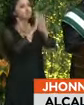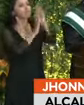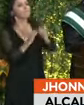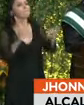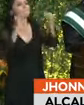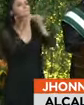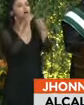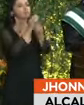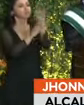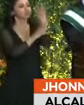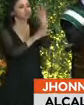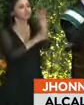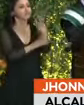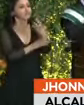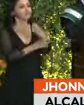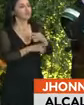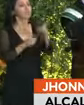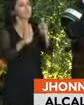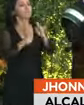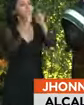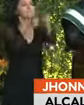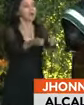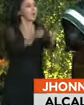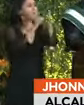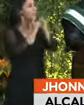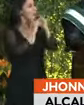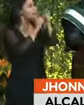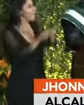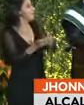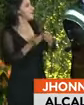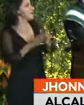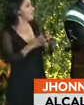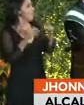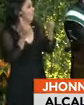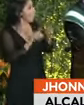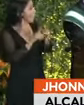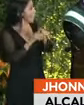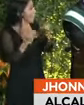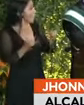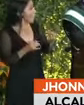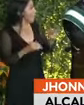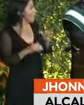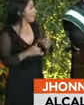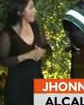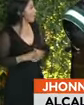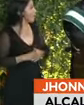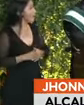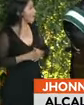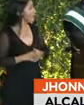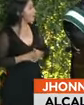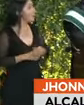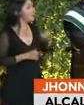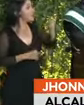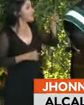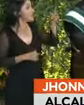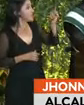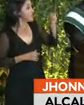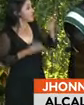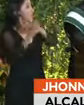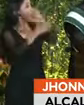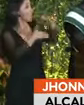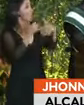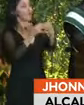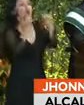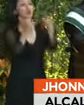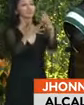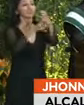más y vamos a premiar y distinguir, como hoy lo estamos haciendo, a don Ivo Kulgis, a todos